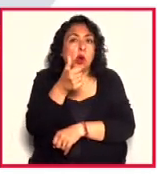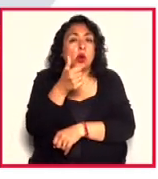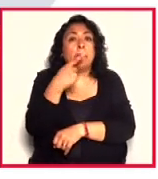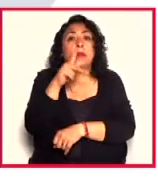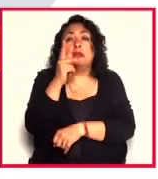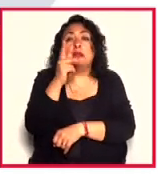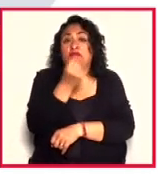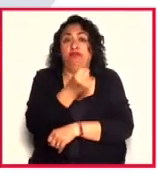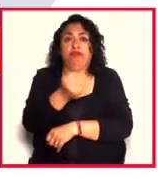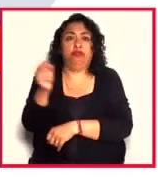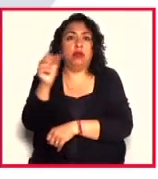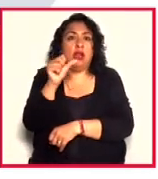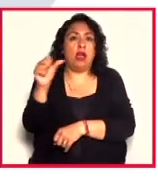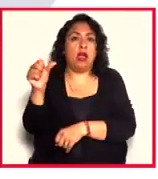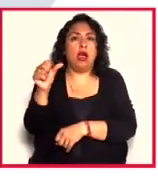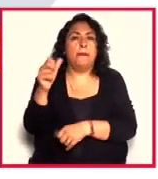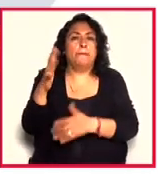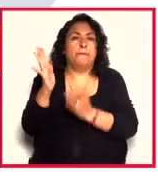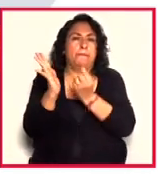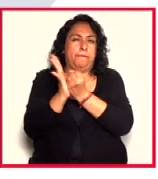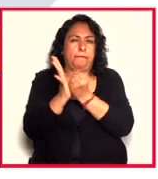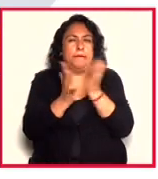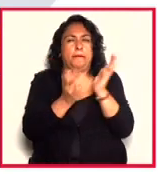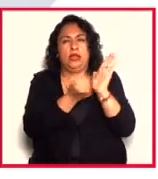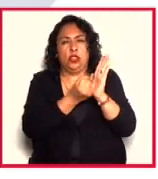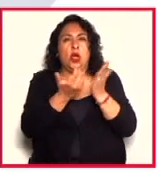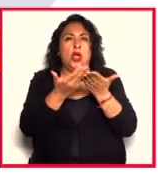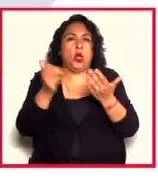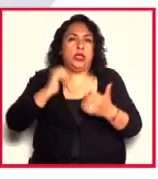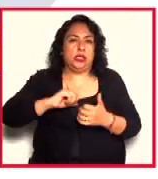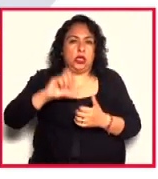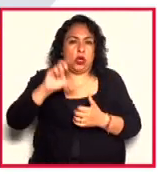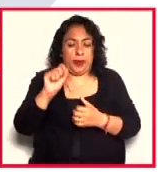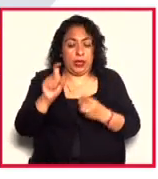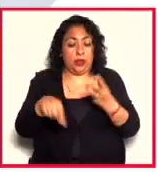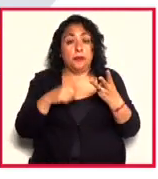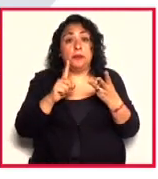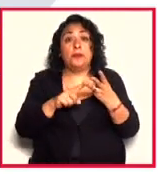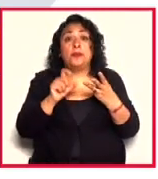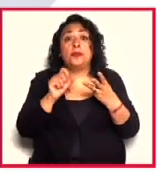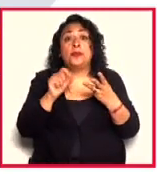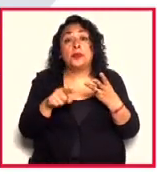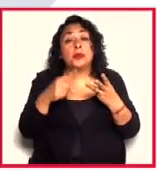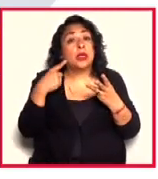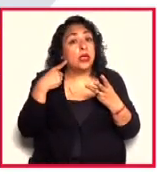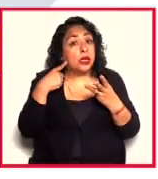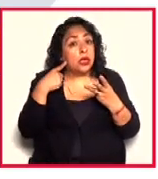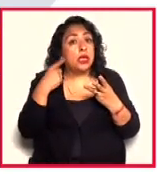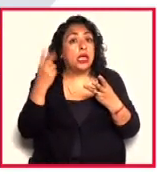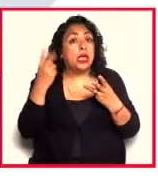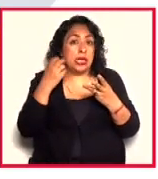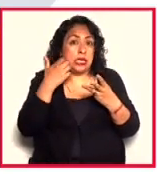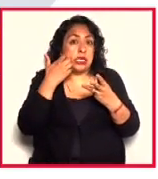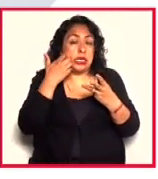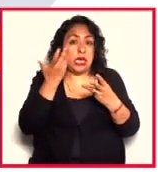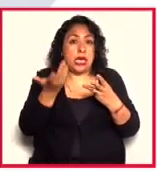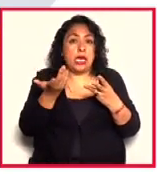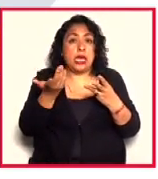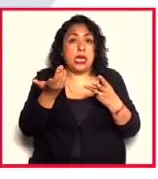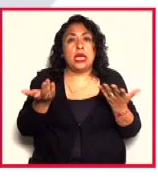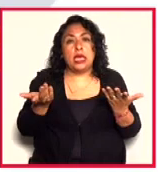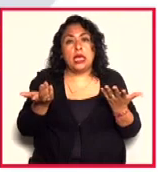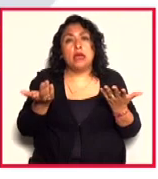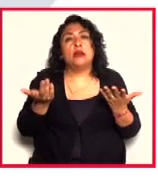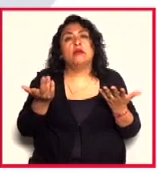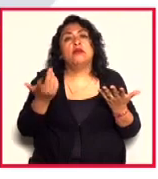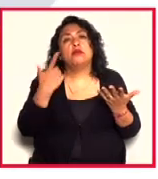maestra en el género de las pasiones en pleno siglo XX. Y por supuesto, no dejen de escuchar si quieren meterse a, digamos, a recovecos